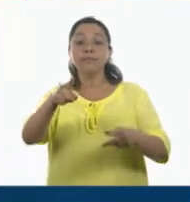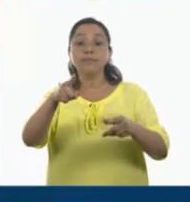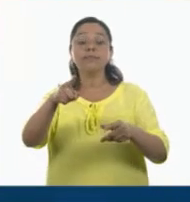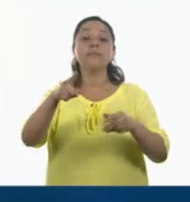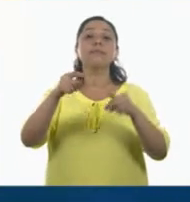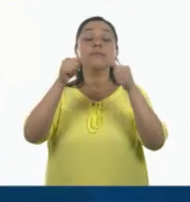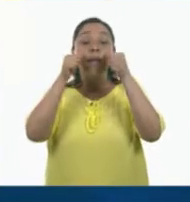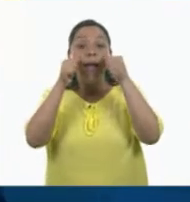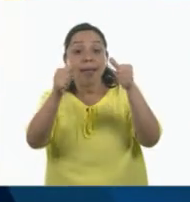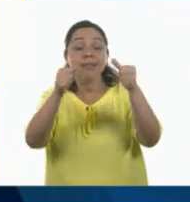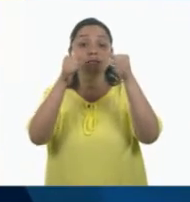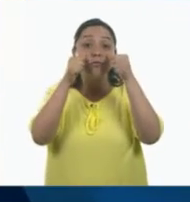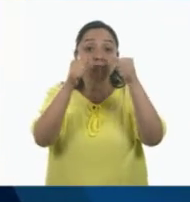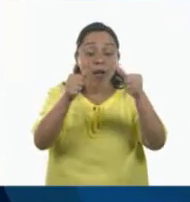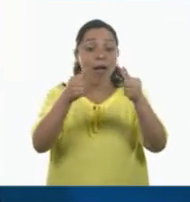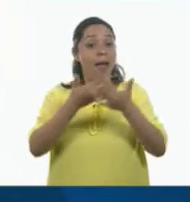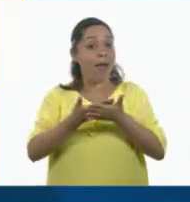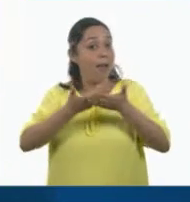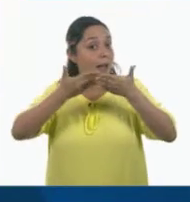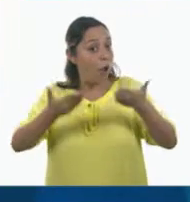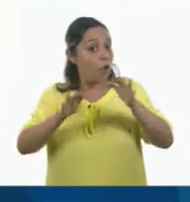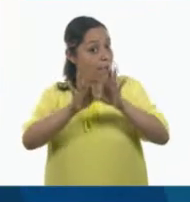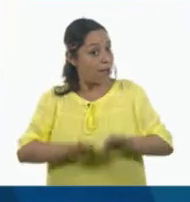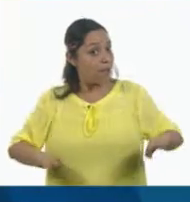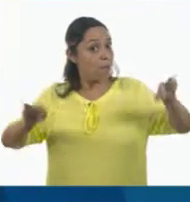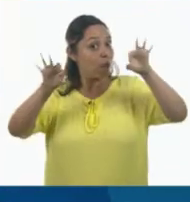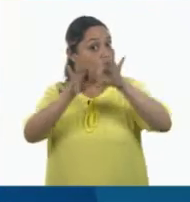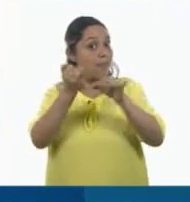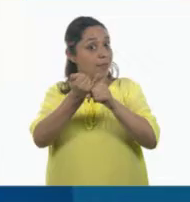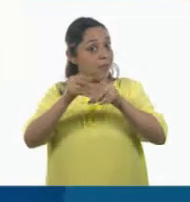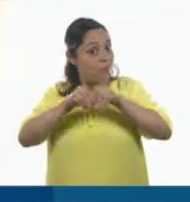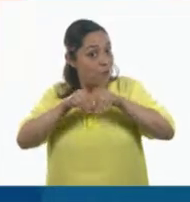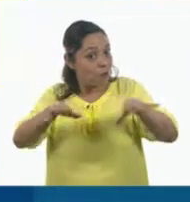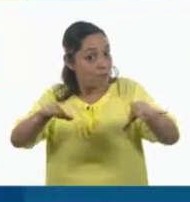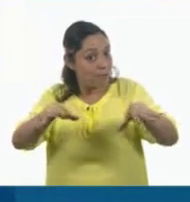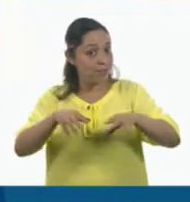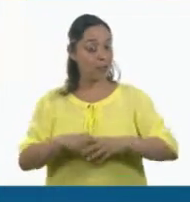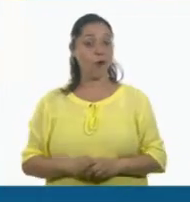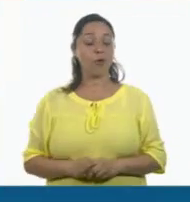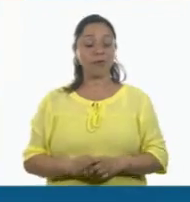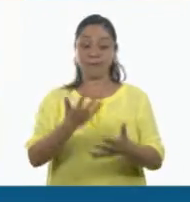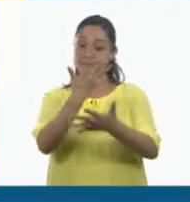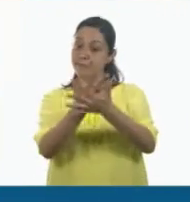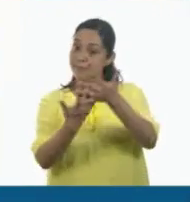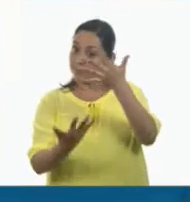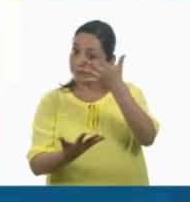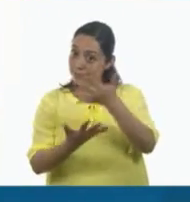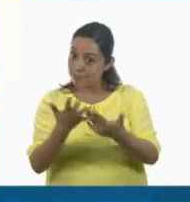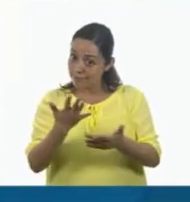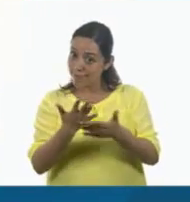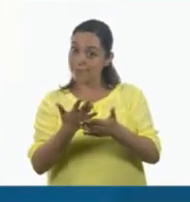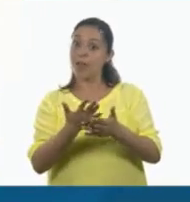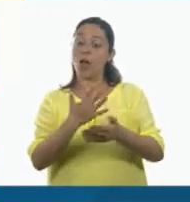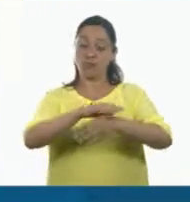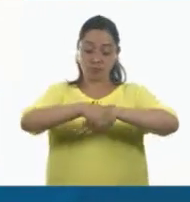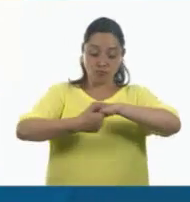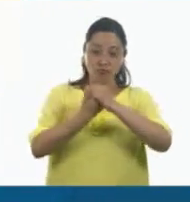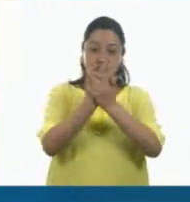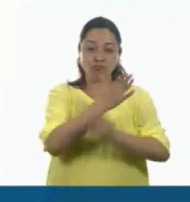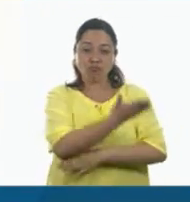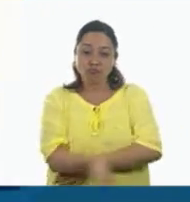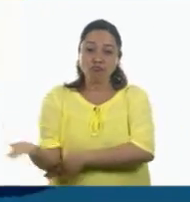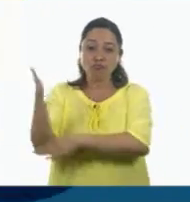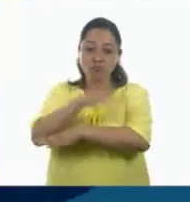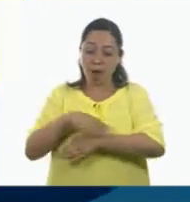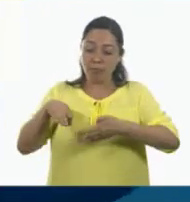¡Atención! ¡Atención! A continuación, información importante. Lavarnos las manos varias veces al día es